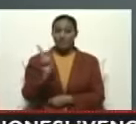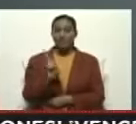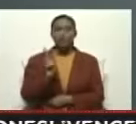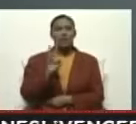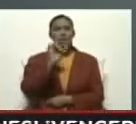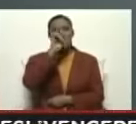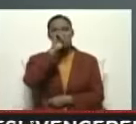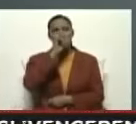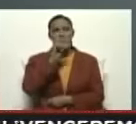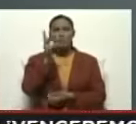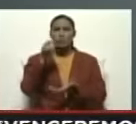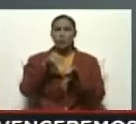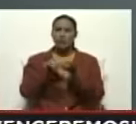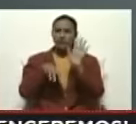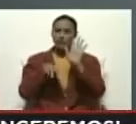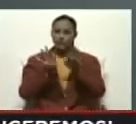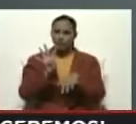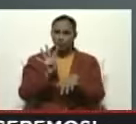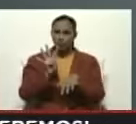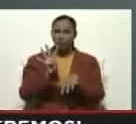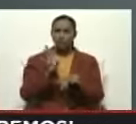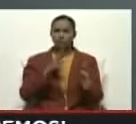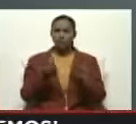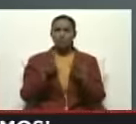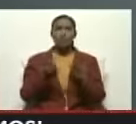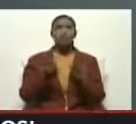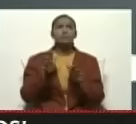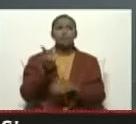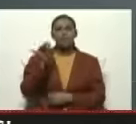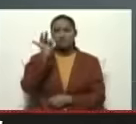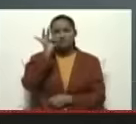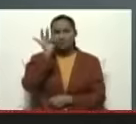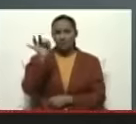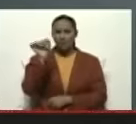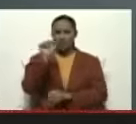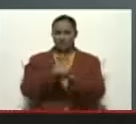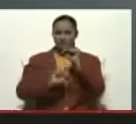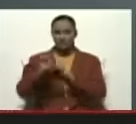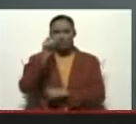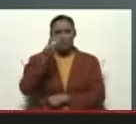2014, Tarek, en su función como defensor del pueblo,